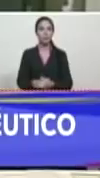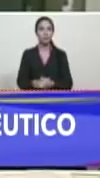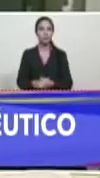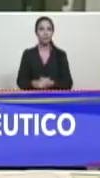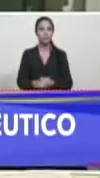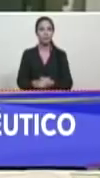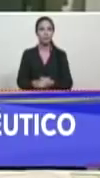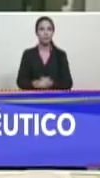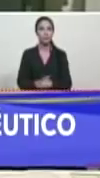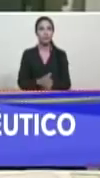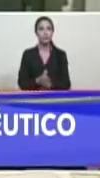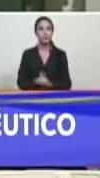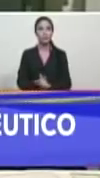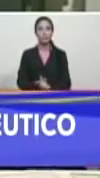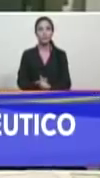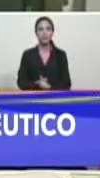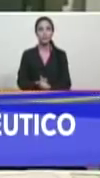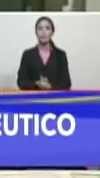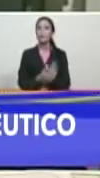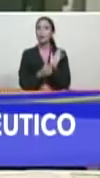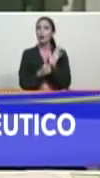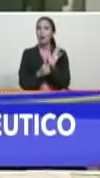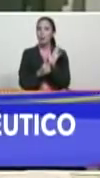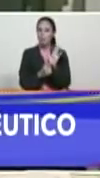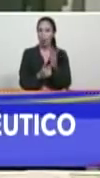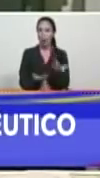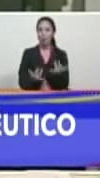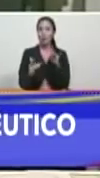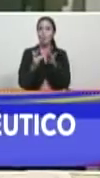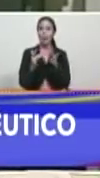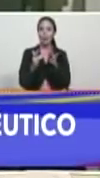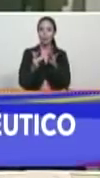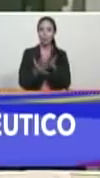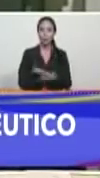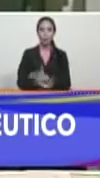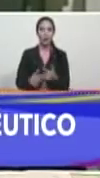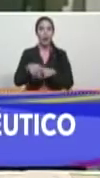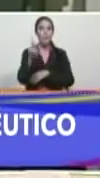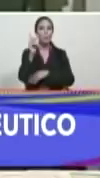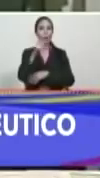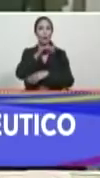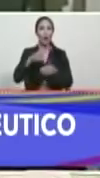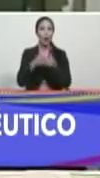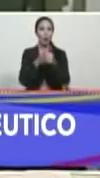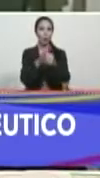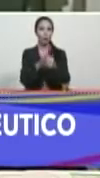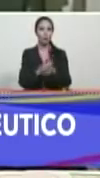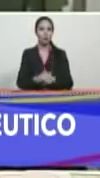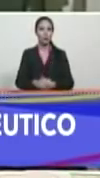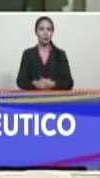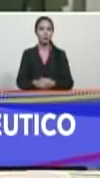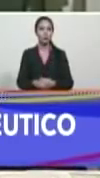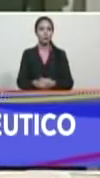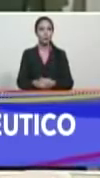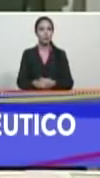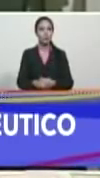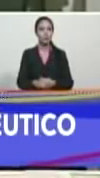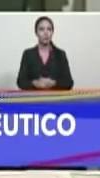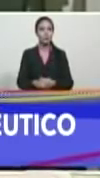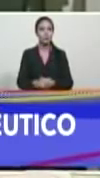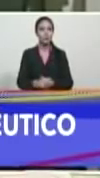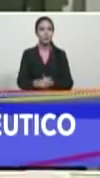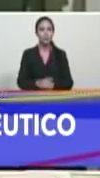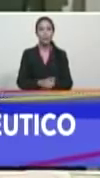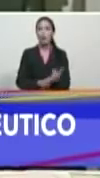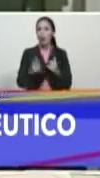mostrar un pase, compatriota, a la parroquia Macarao, allá en Caracas, para